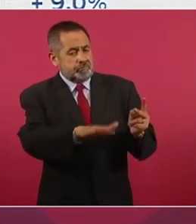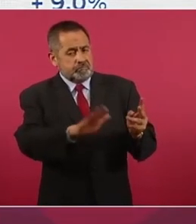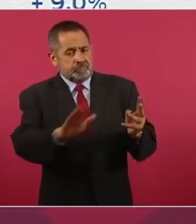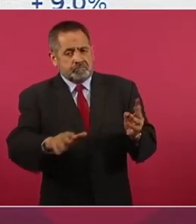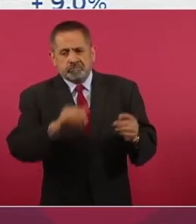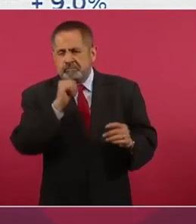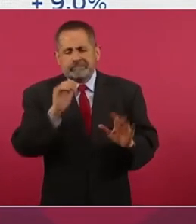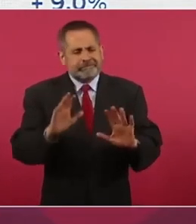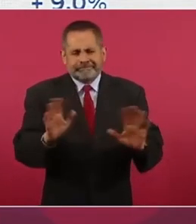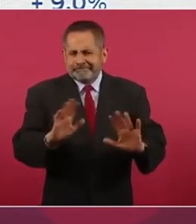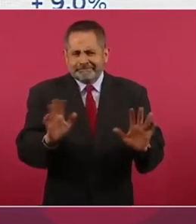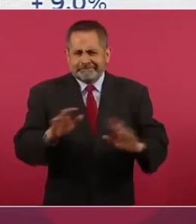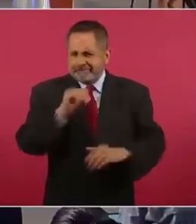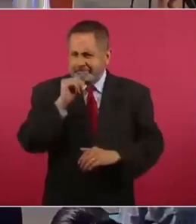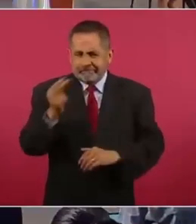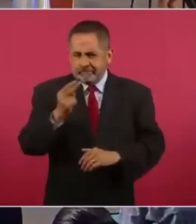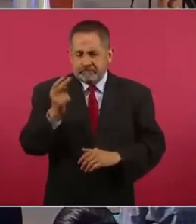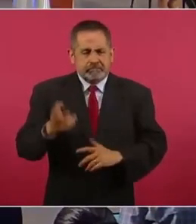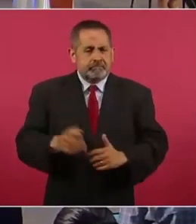es decir,